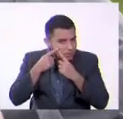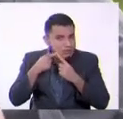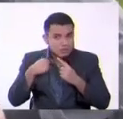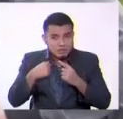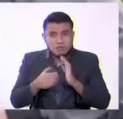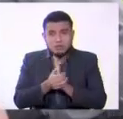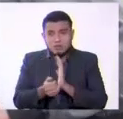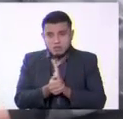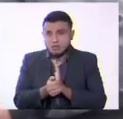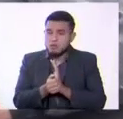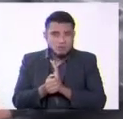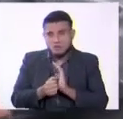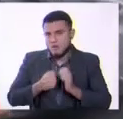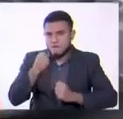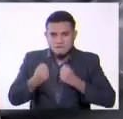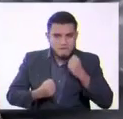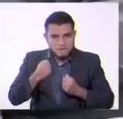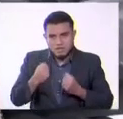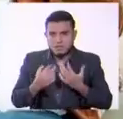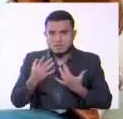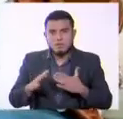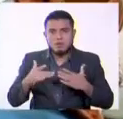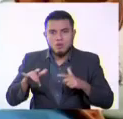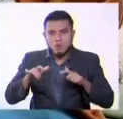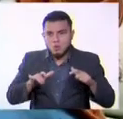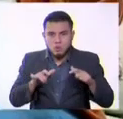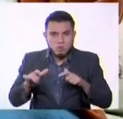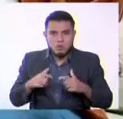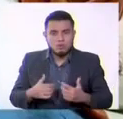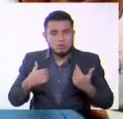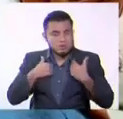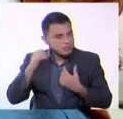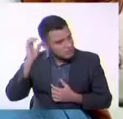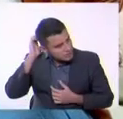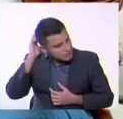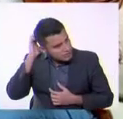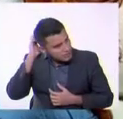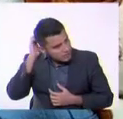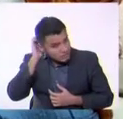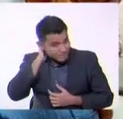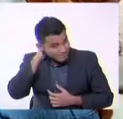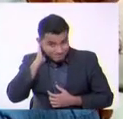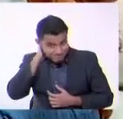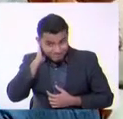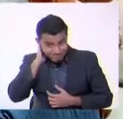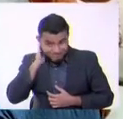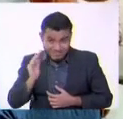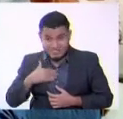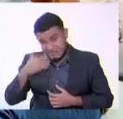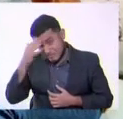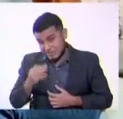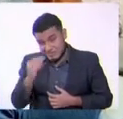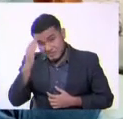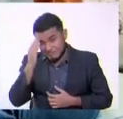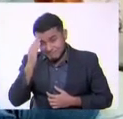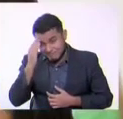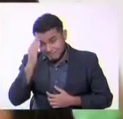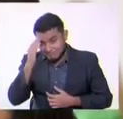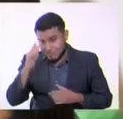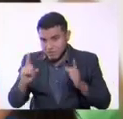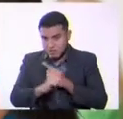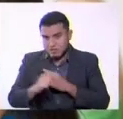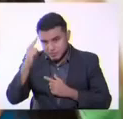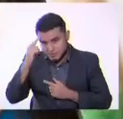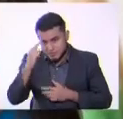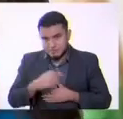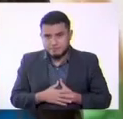en la destreza física que se espera para la edad. Tengo también en mis creencias, la manera de pensar va cambiando,